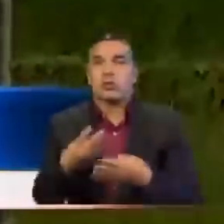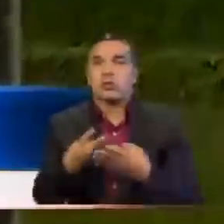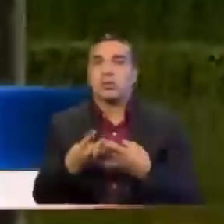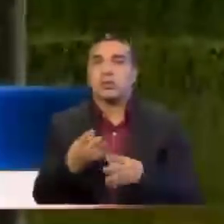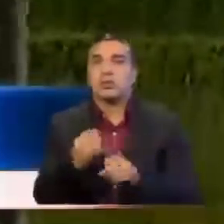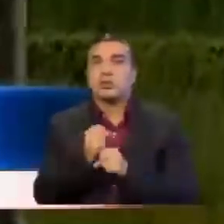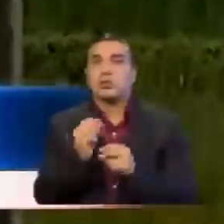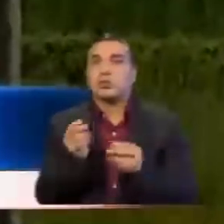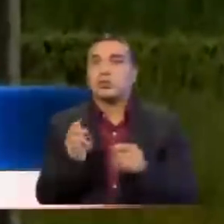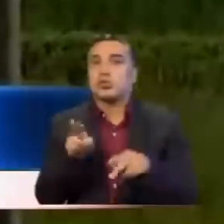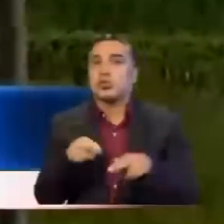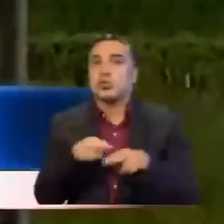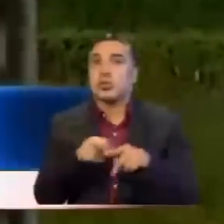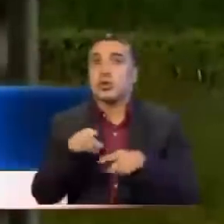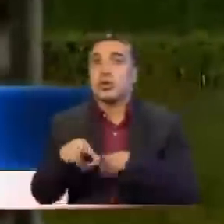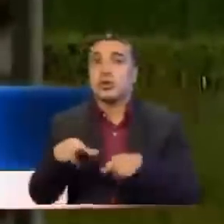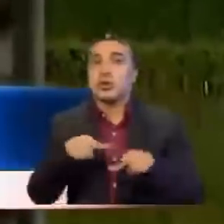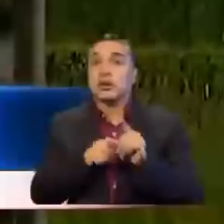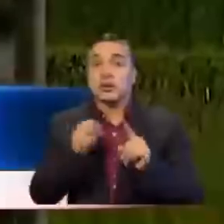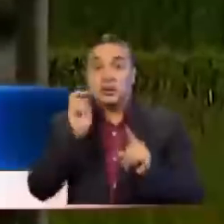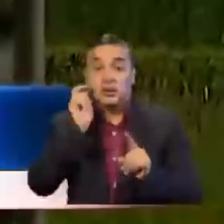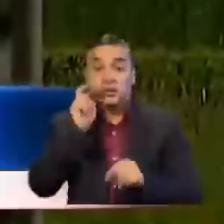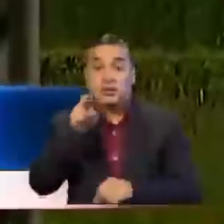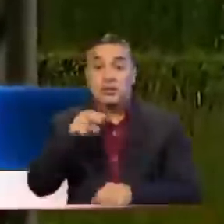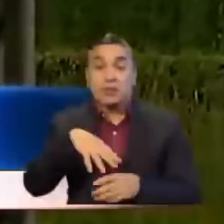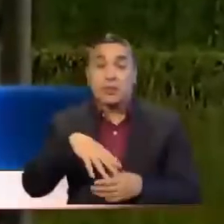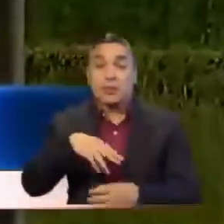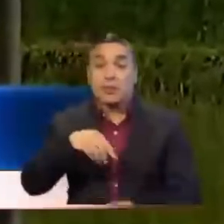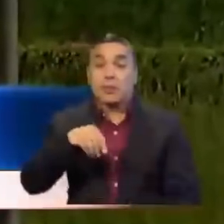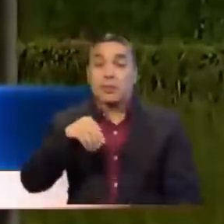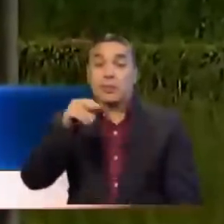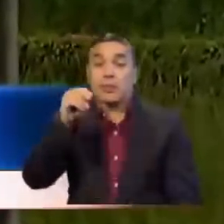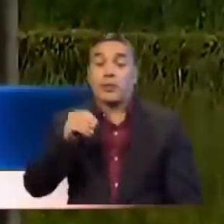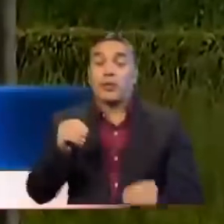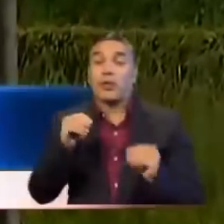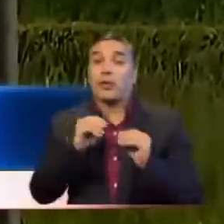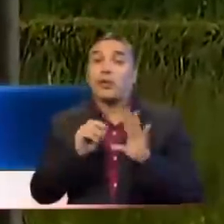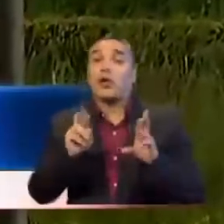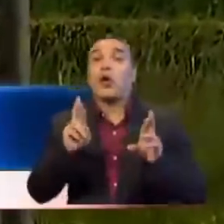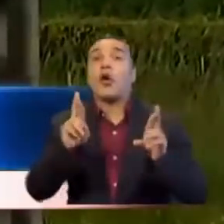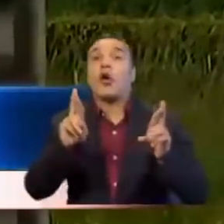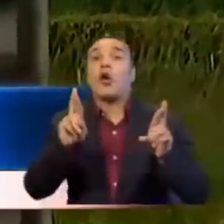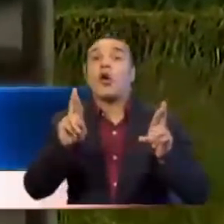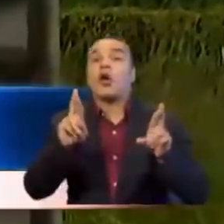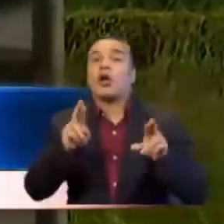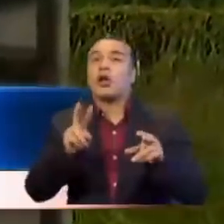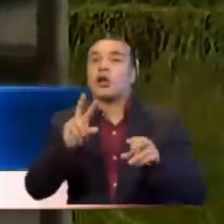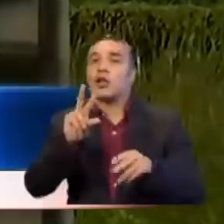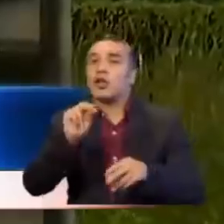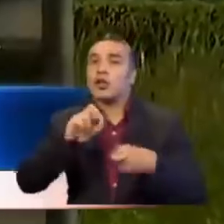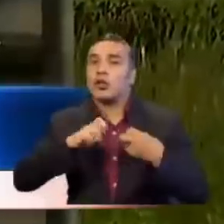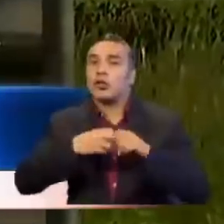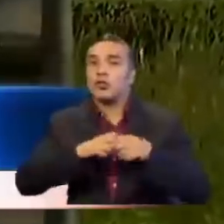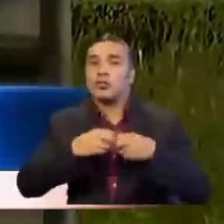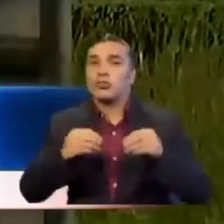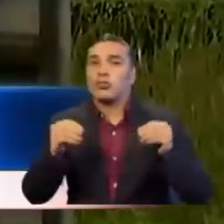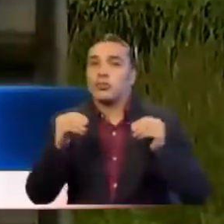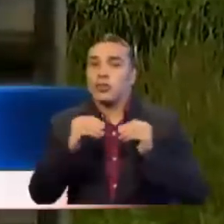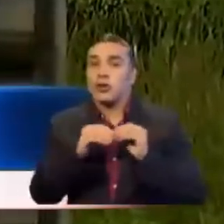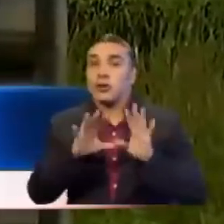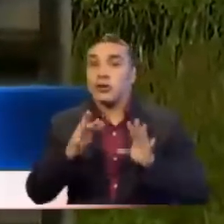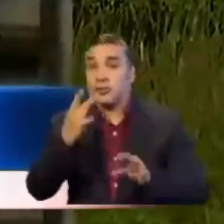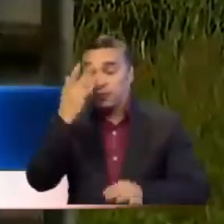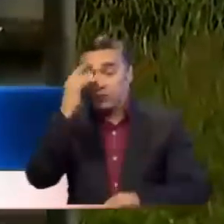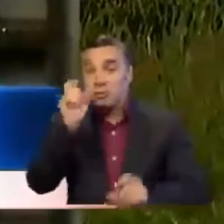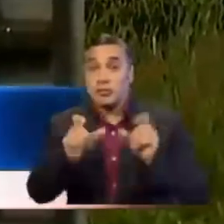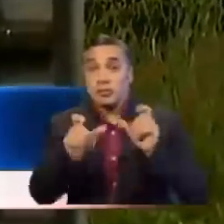mediana seguridad. Por ese sector se está observando una columna de humo. Esperemos que no se haya reactivado esta situación, porque según